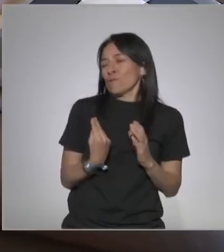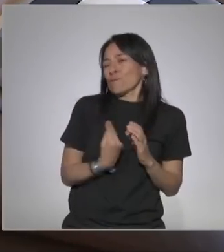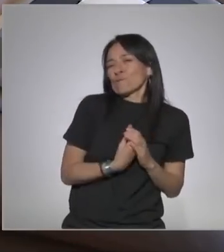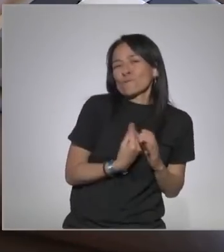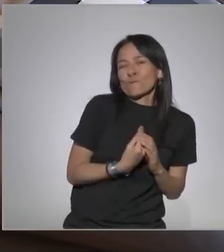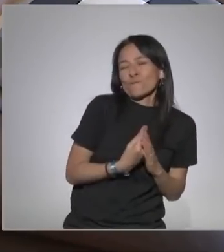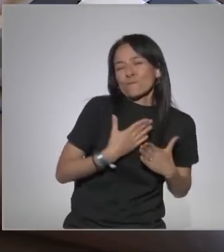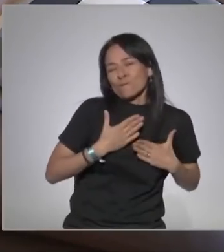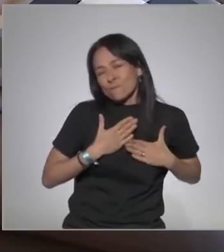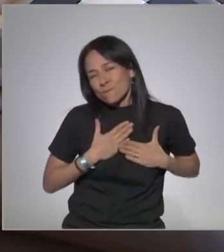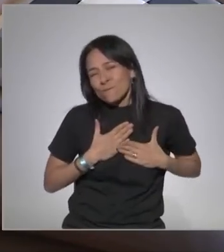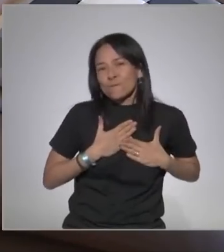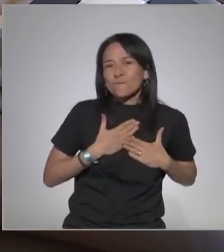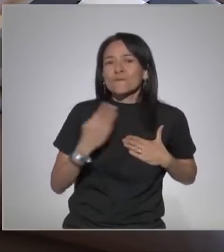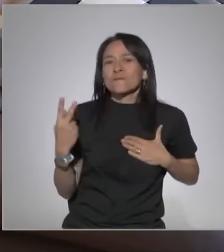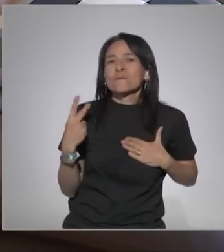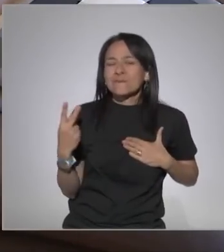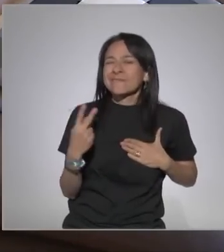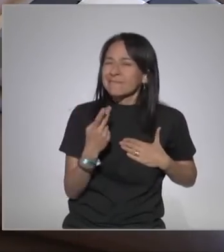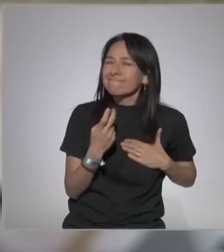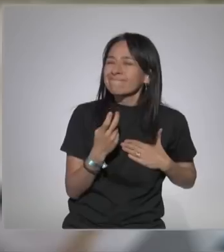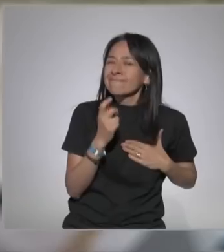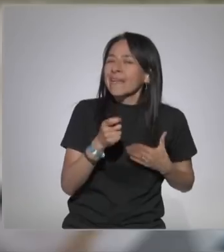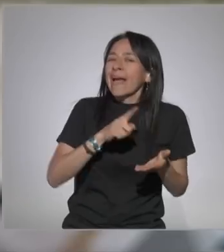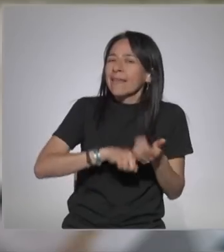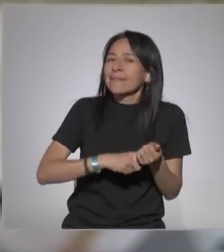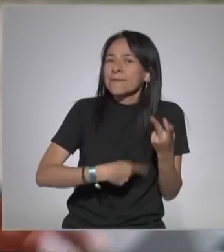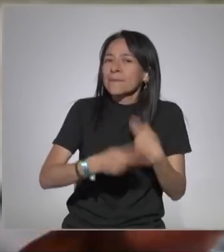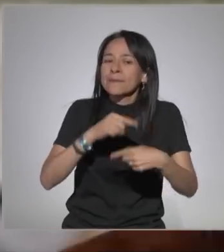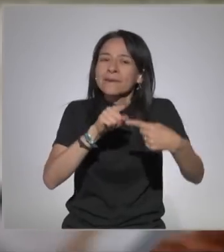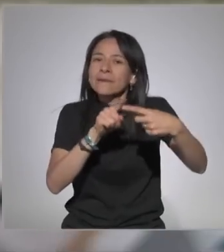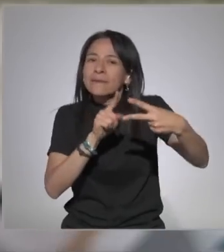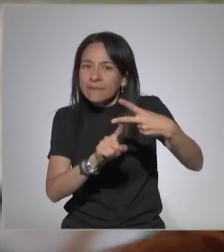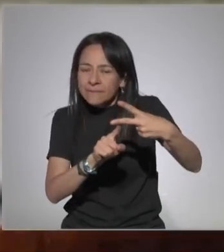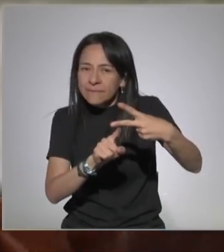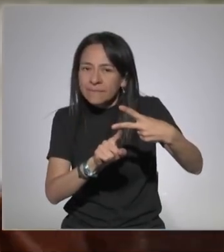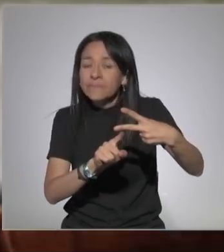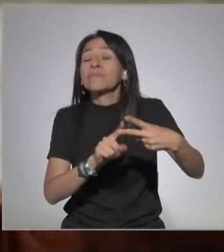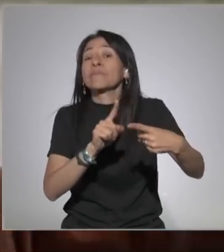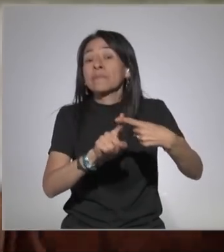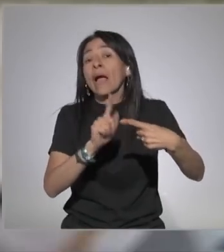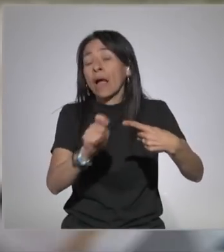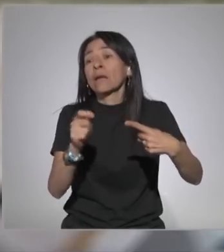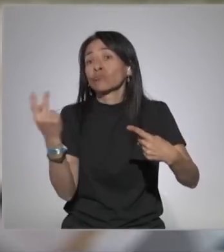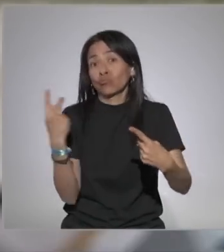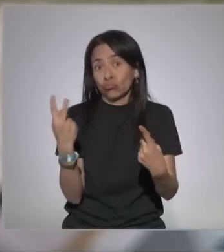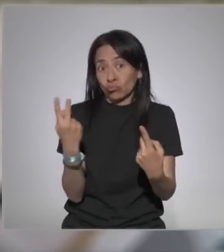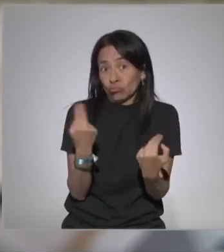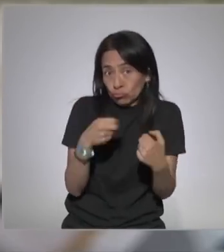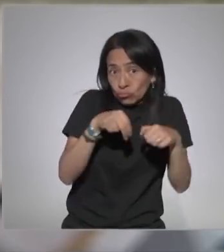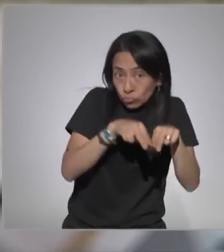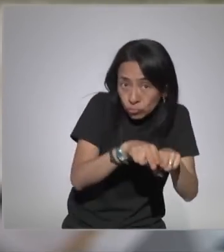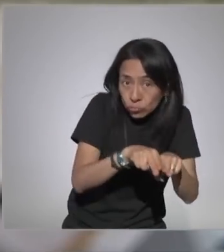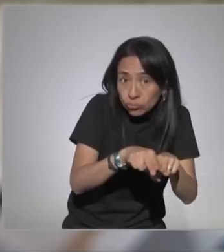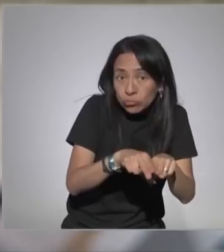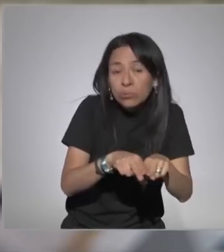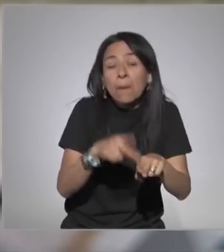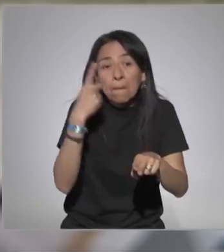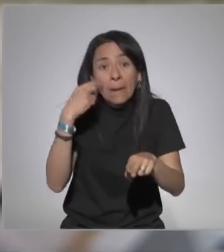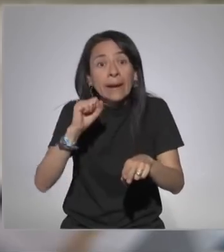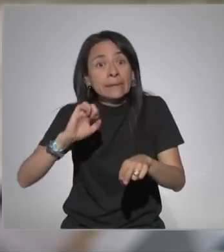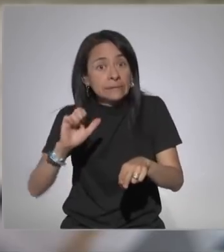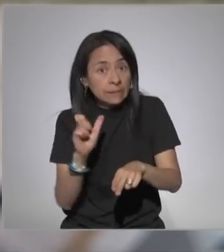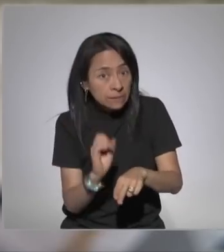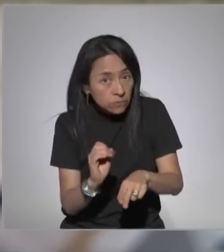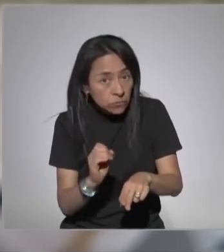muy puntual de ver esto, porque significa dos cosas, tanto en el hecho amoroso, en el sexo,